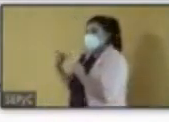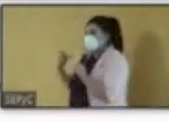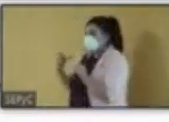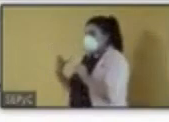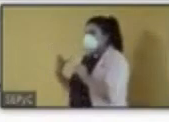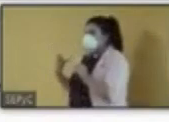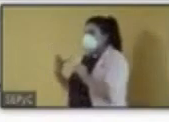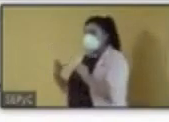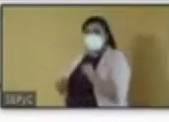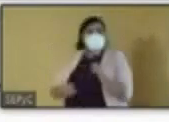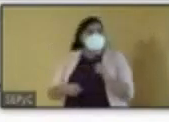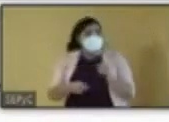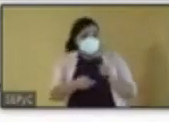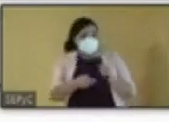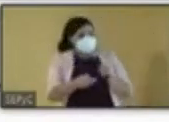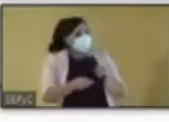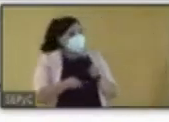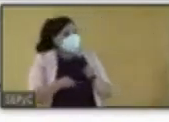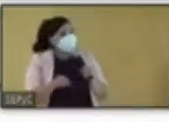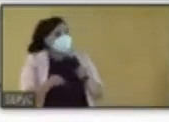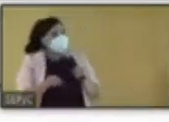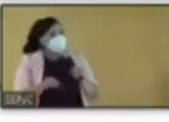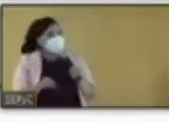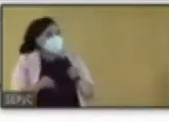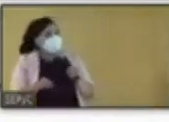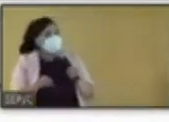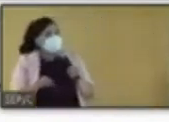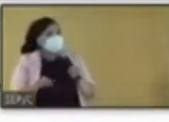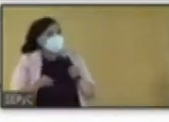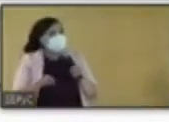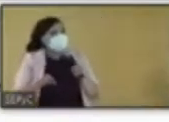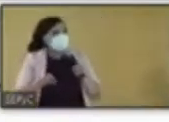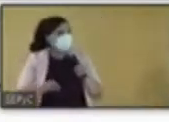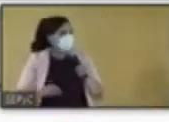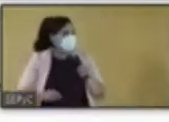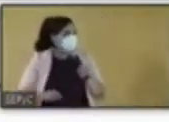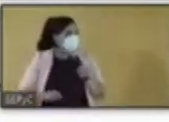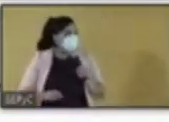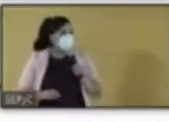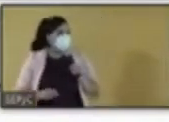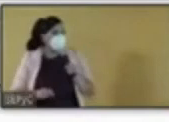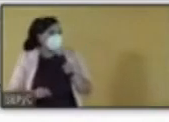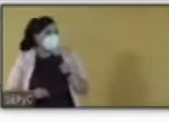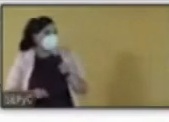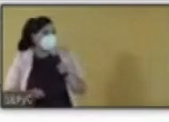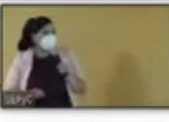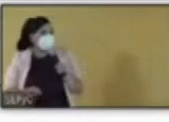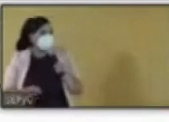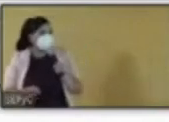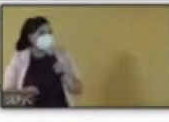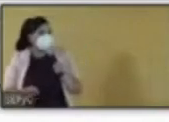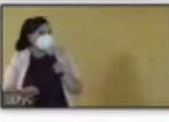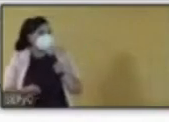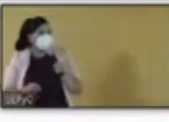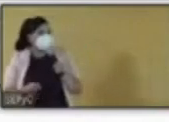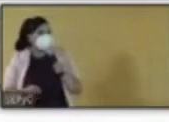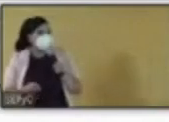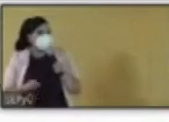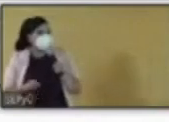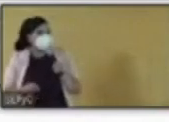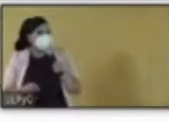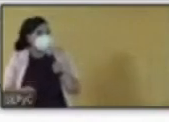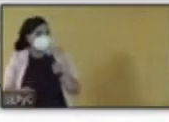la declaración completa, es la que señalará en este apartado. Y como otros ingresos no